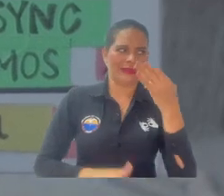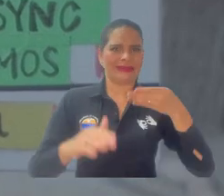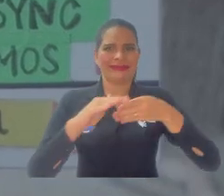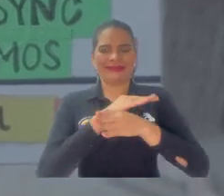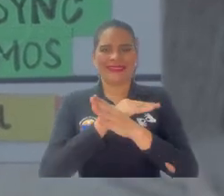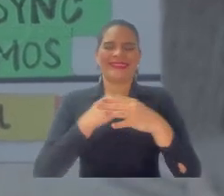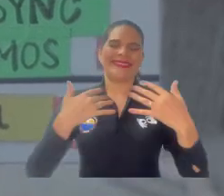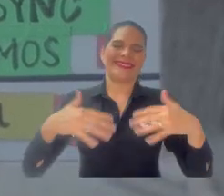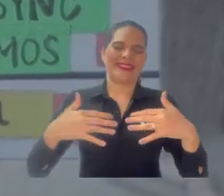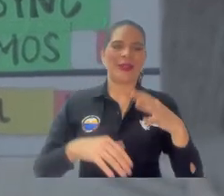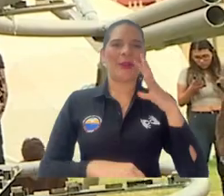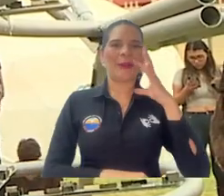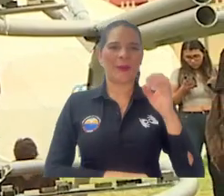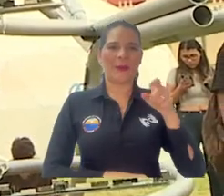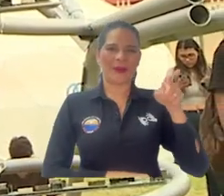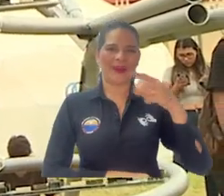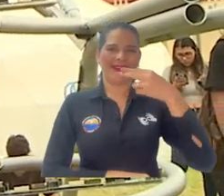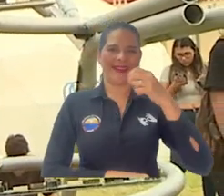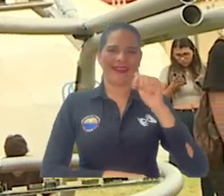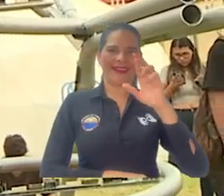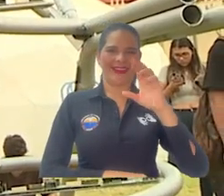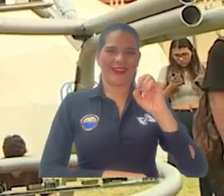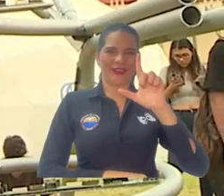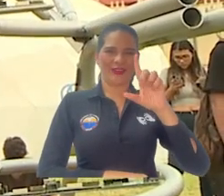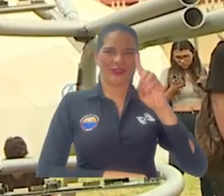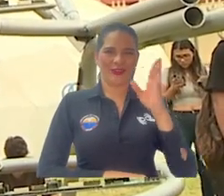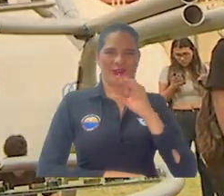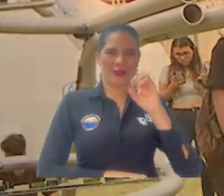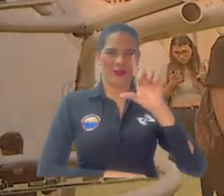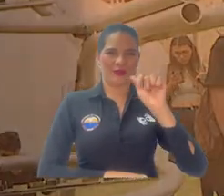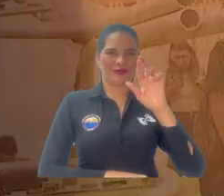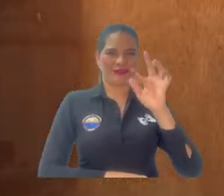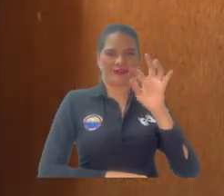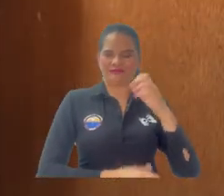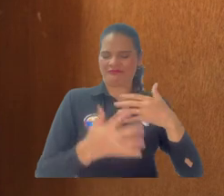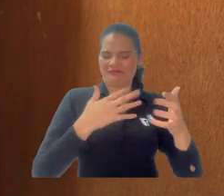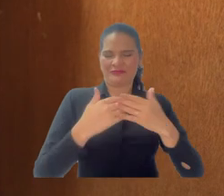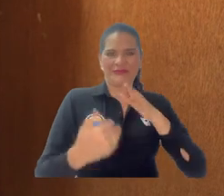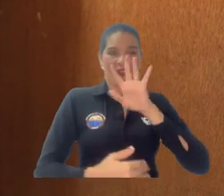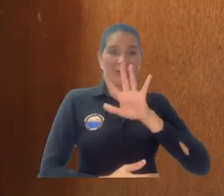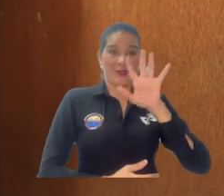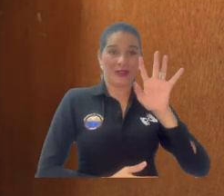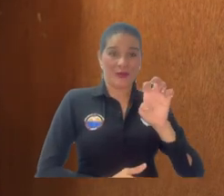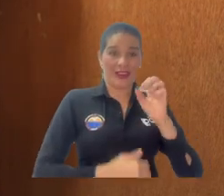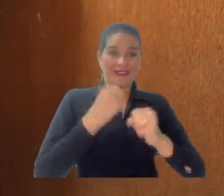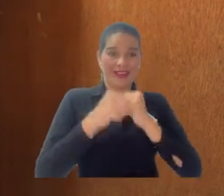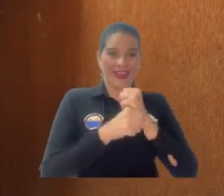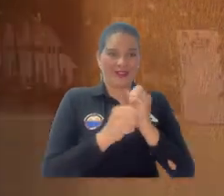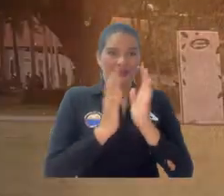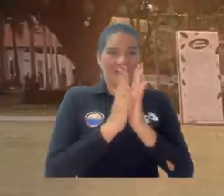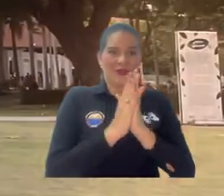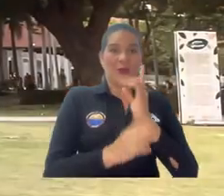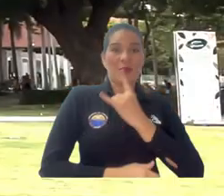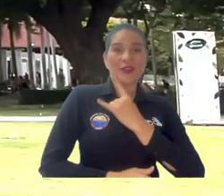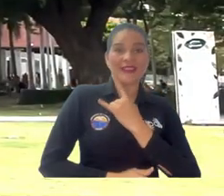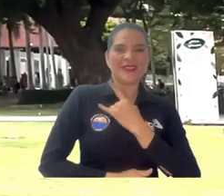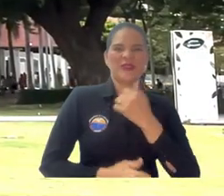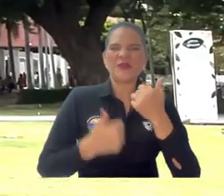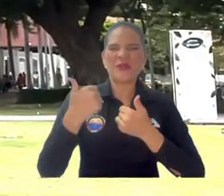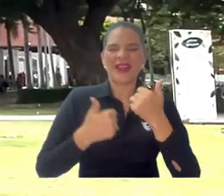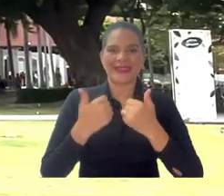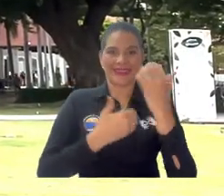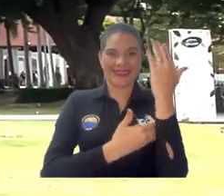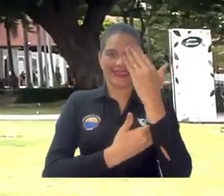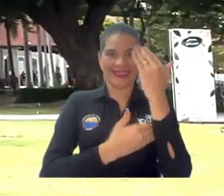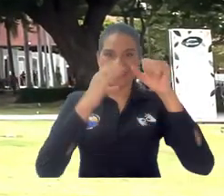Valencia se siente feliz por iniciar a los 59 años el deseo de su vida, estudiar cine y audiovisuales en